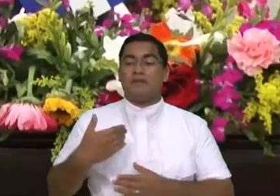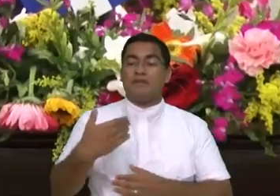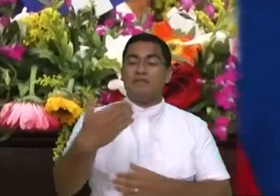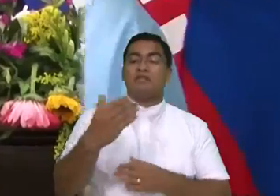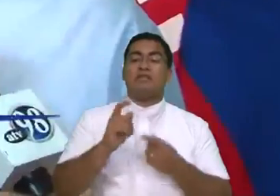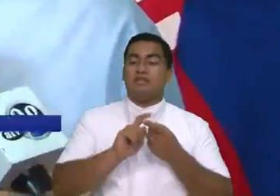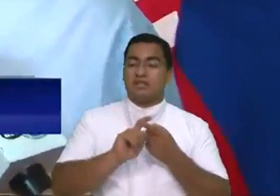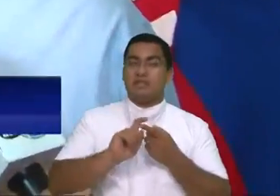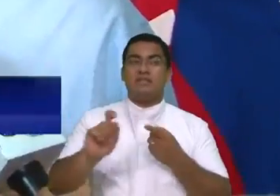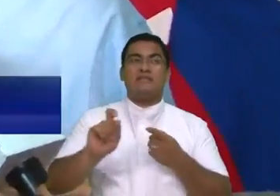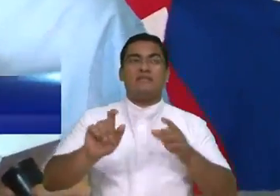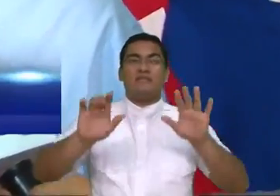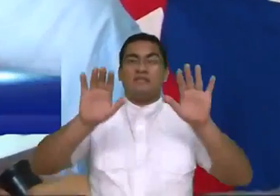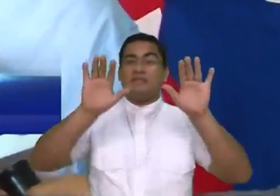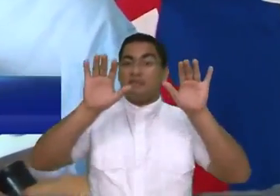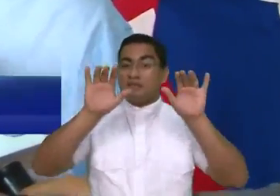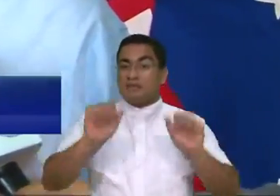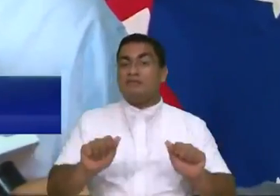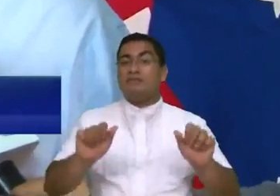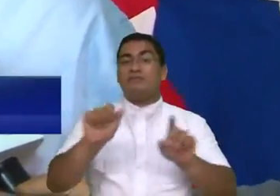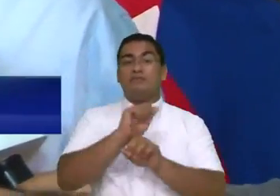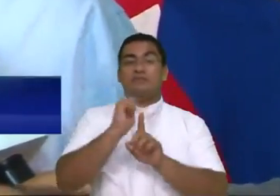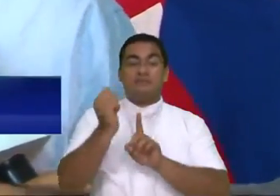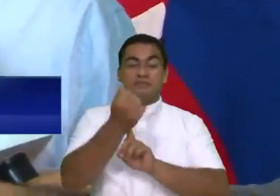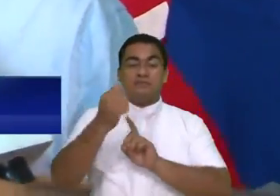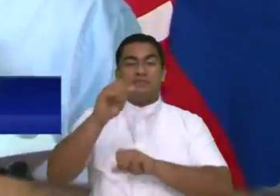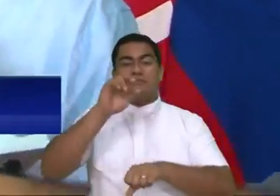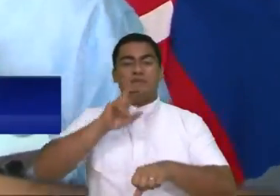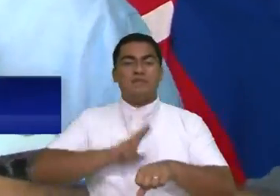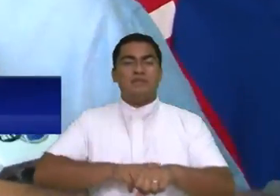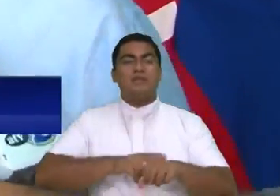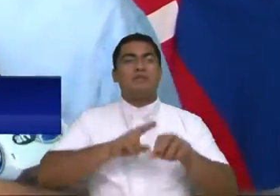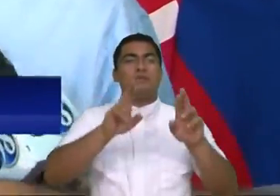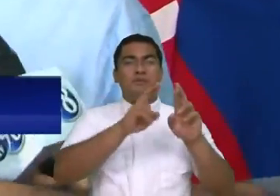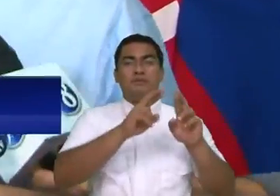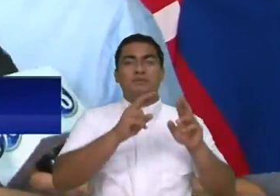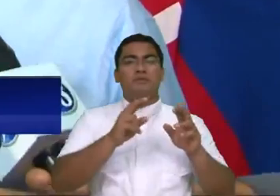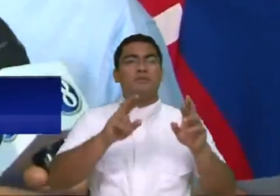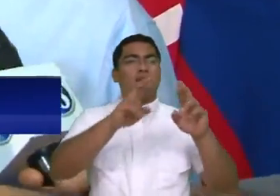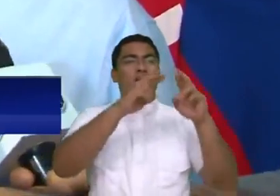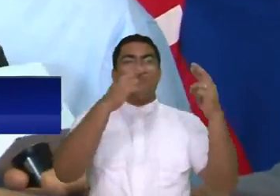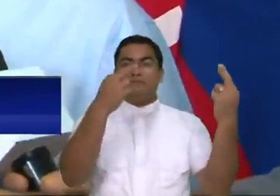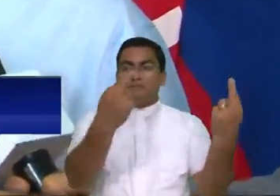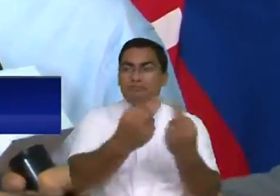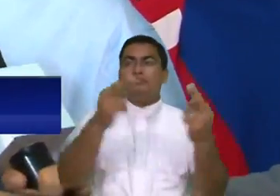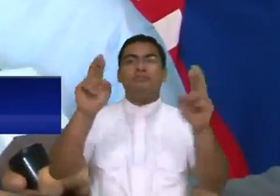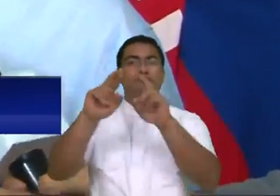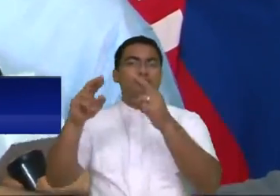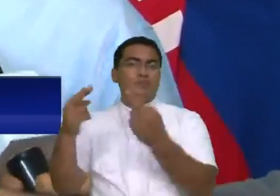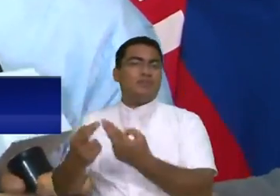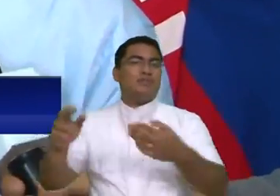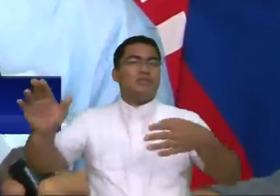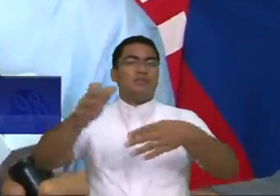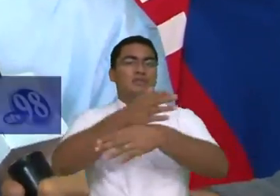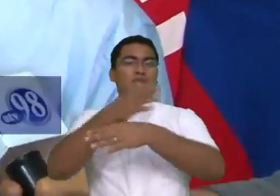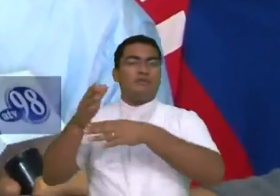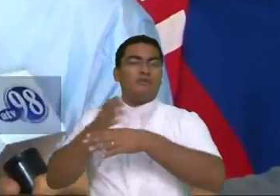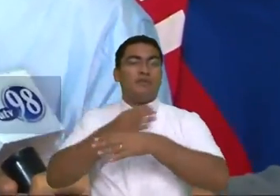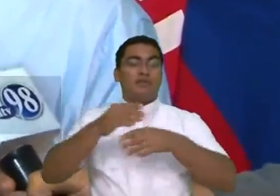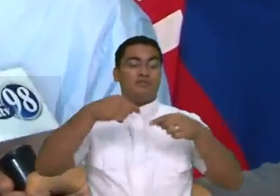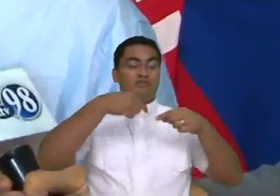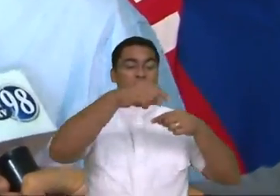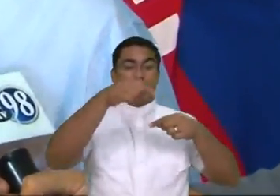mes, esta asamblea va a sesionar en diferentes ciudades y municipios del